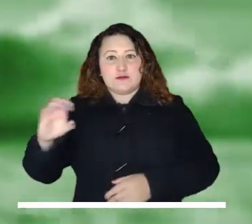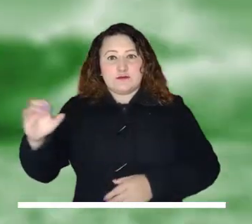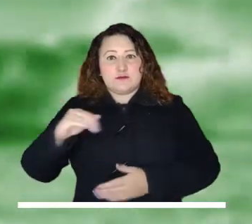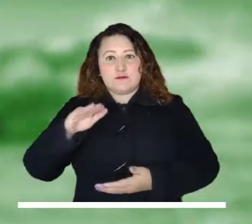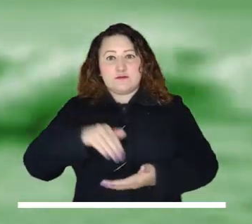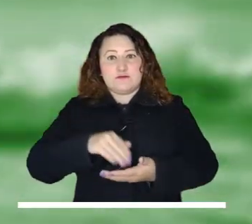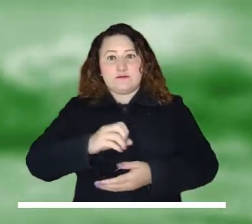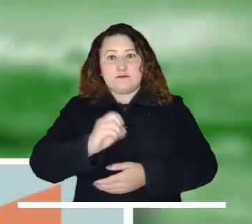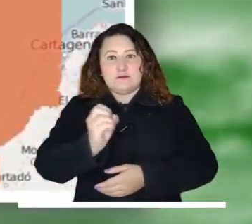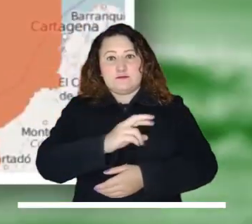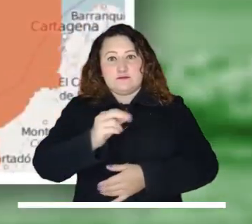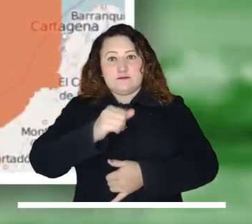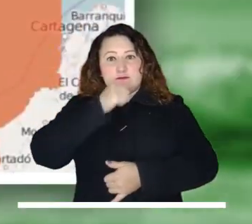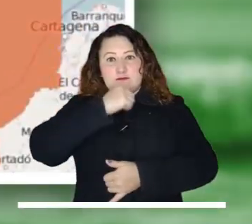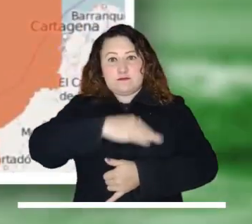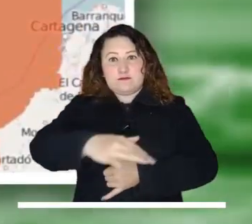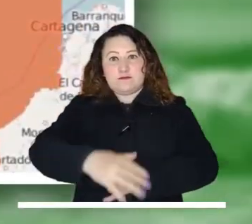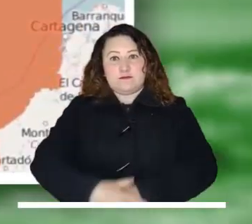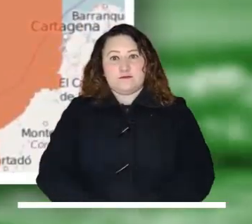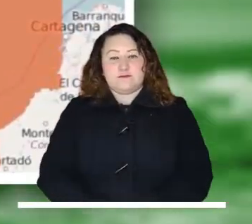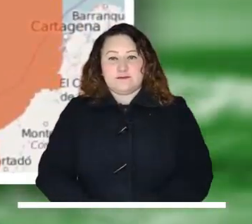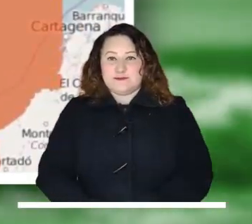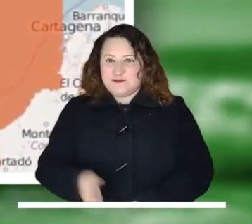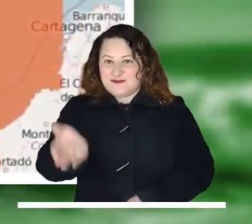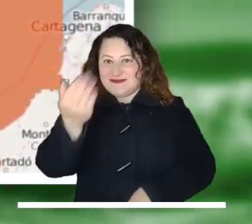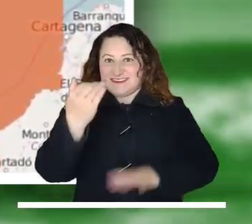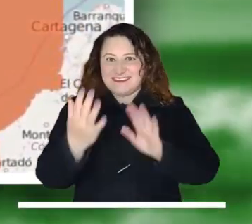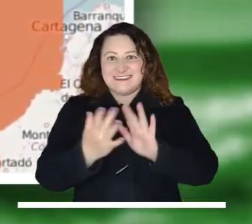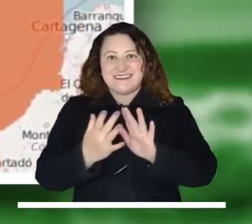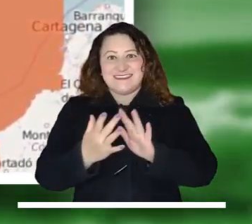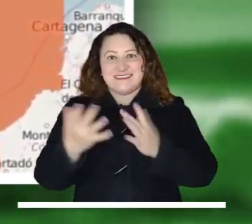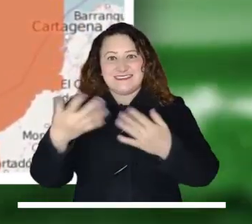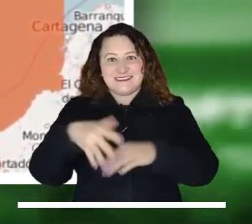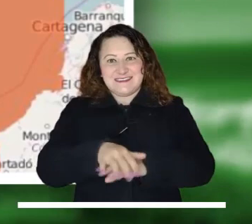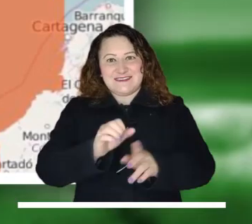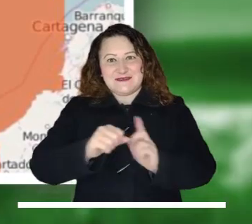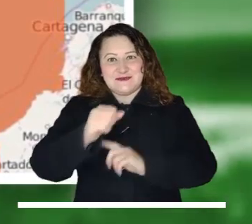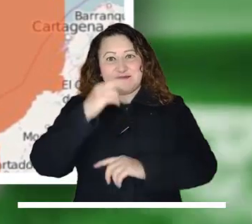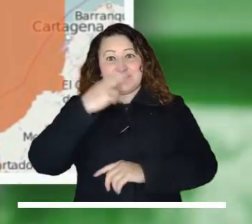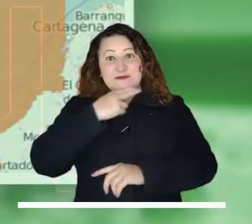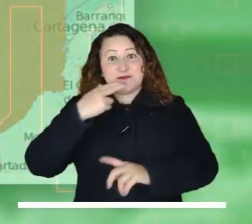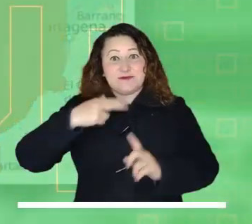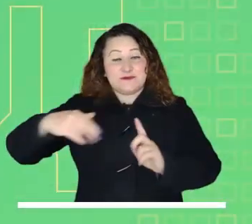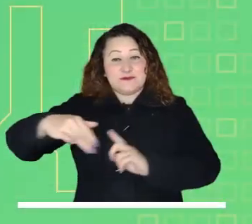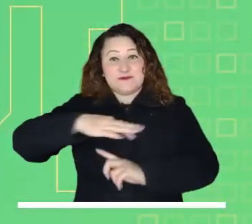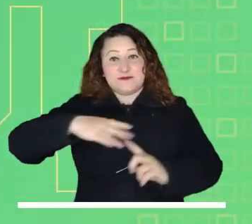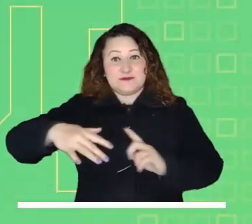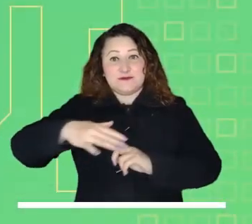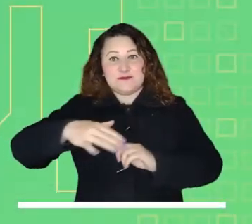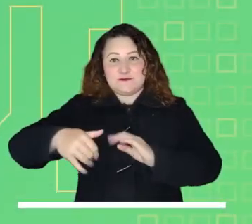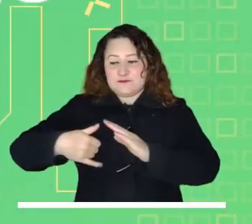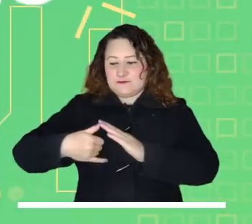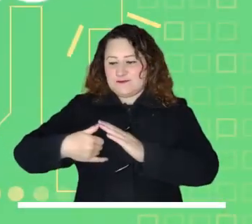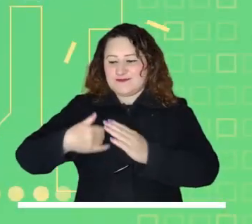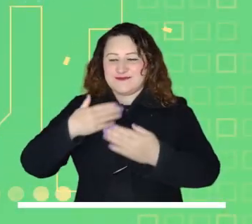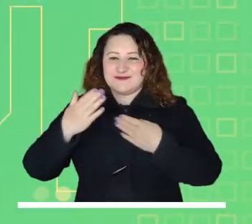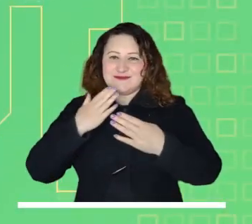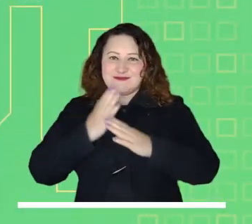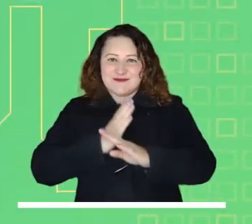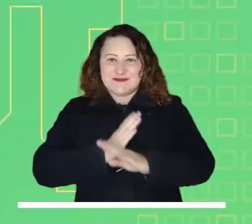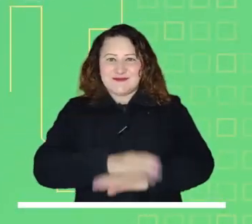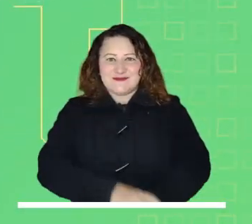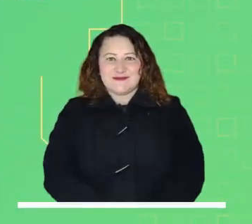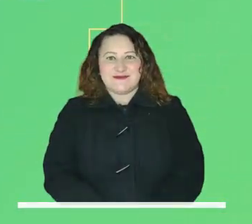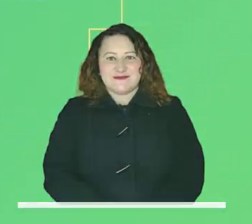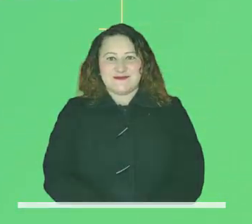Alerta naranja por viento y oleaje en el occidente y centro y oriente del Mar Caribe colombiano. Síguenos en nuestras redes